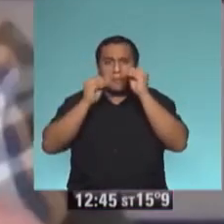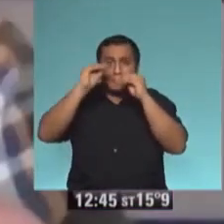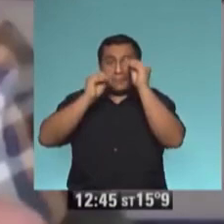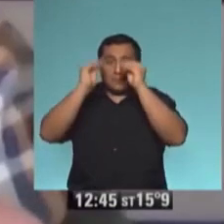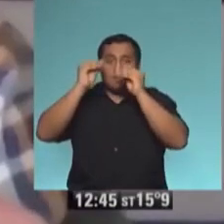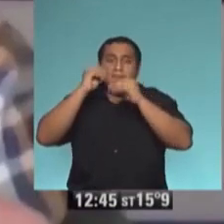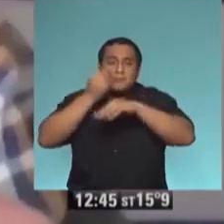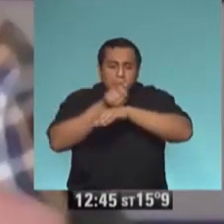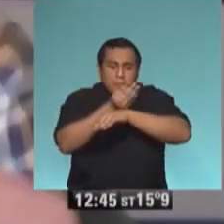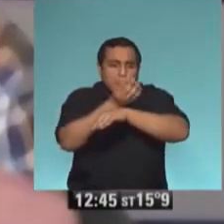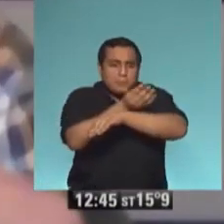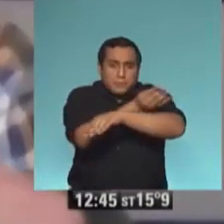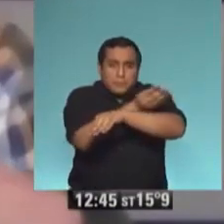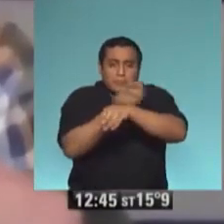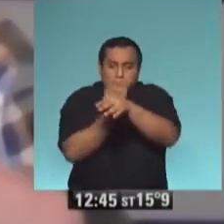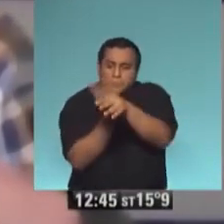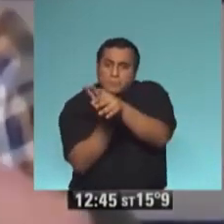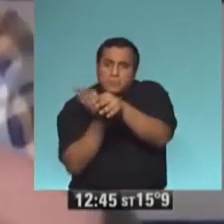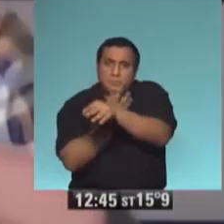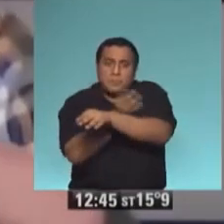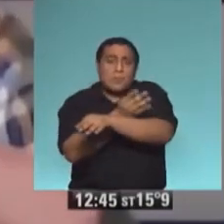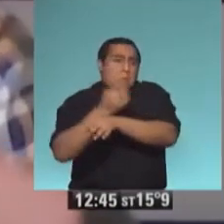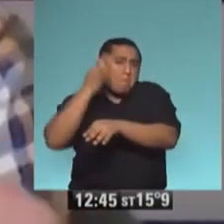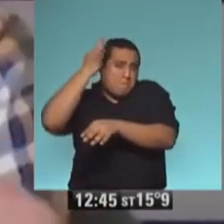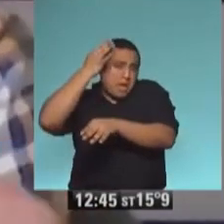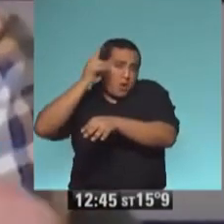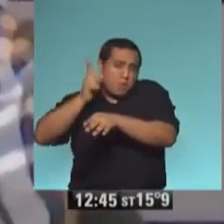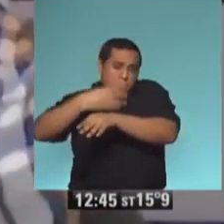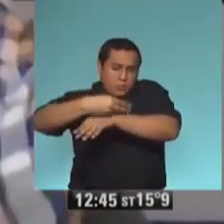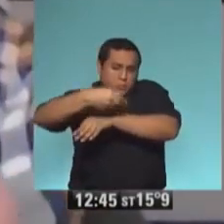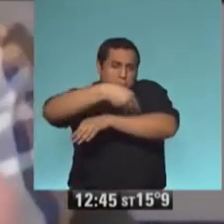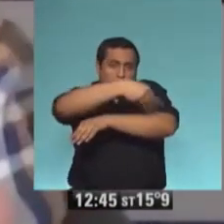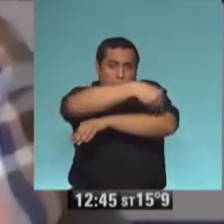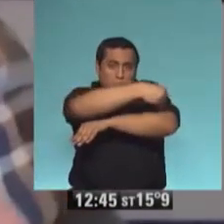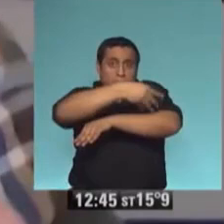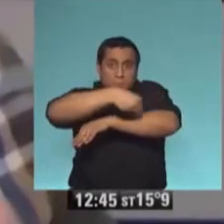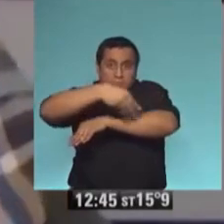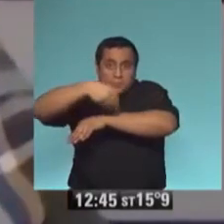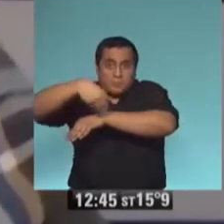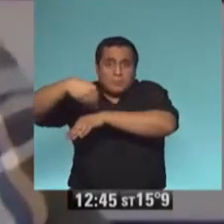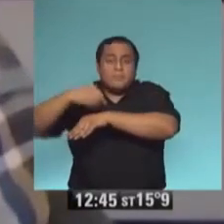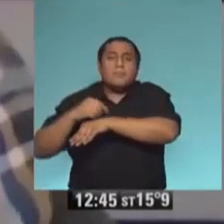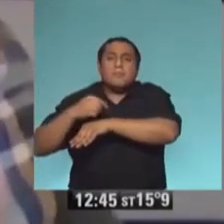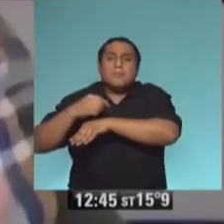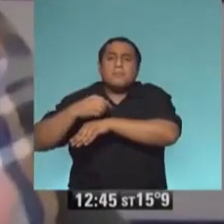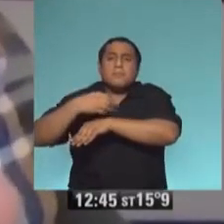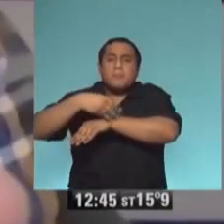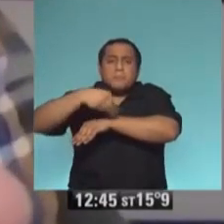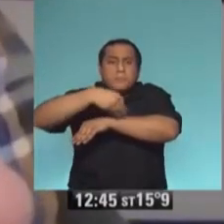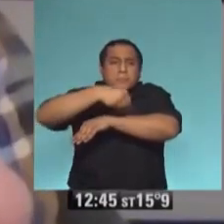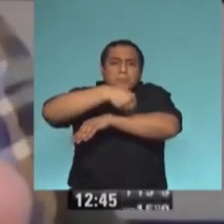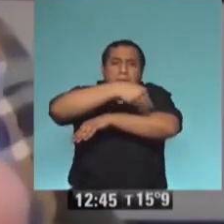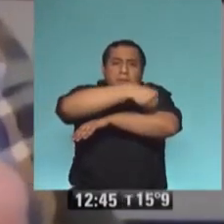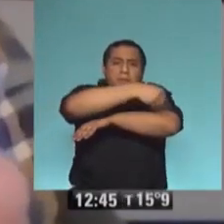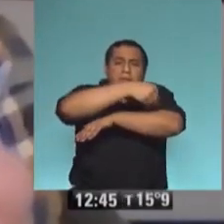todas esas se llaman barbas, que son como pelos que hacen toda la pluma. Y entre esas barbas tiene unos